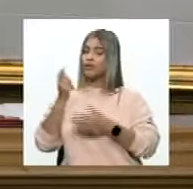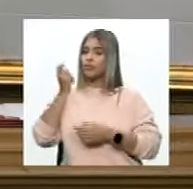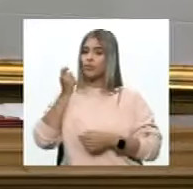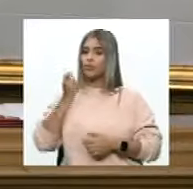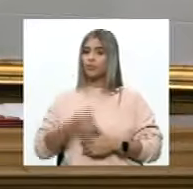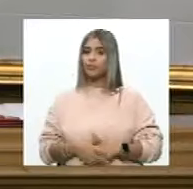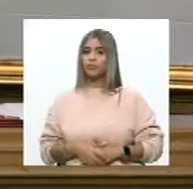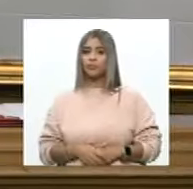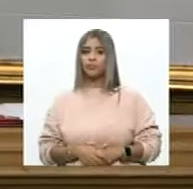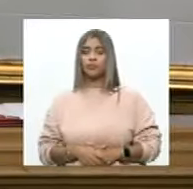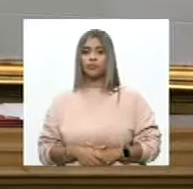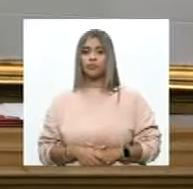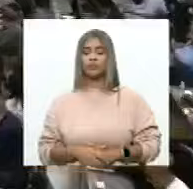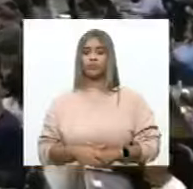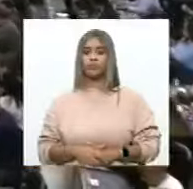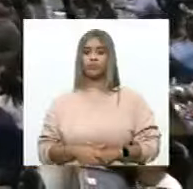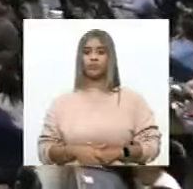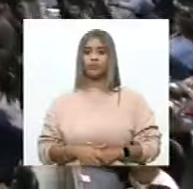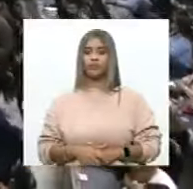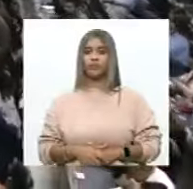Campos.